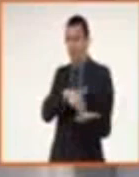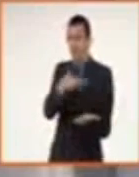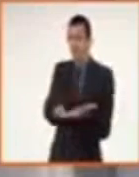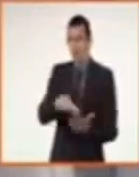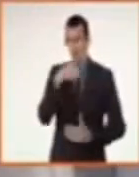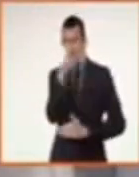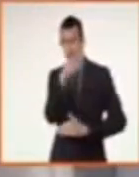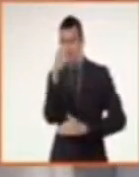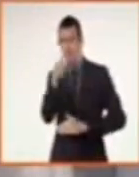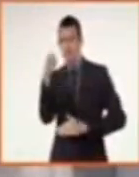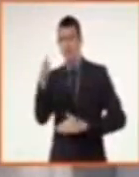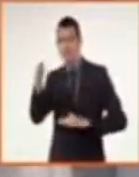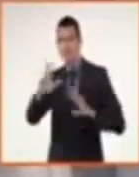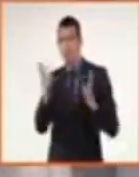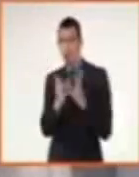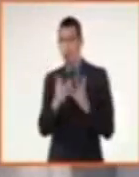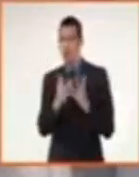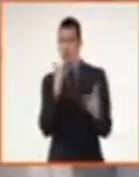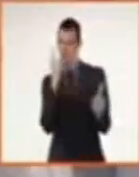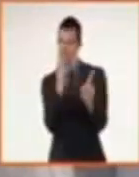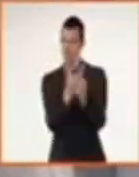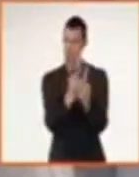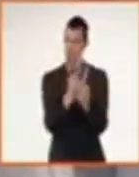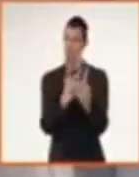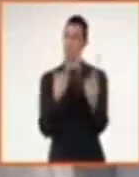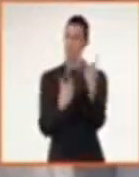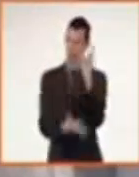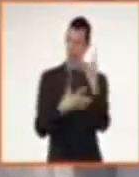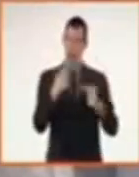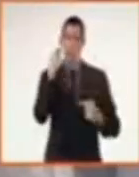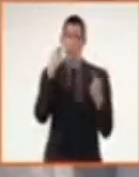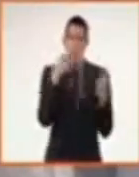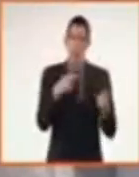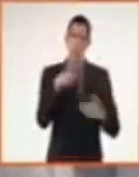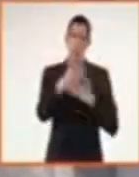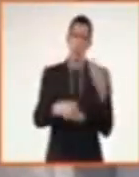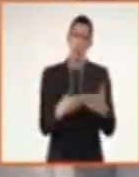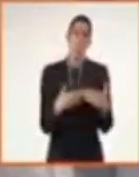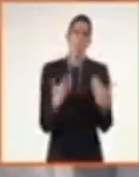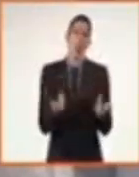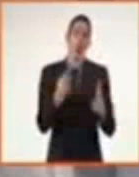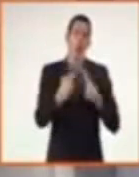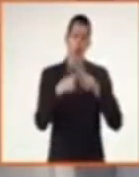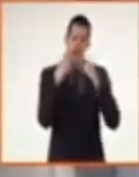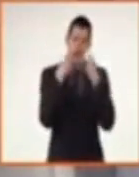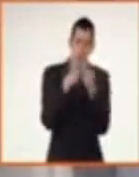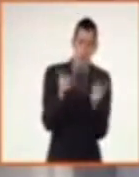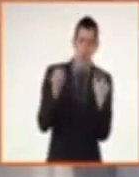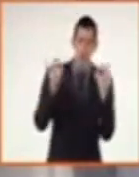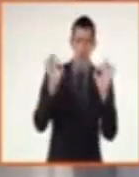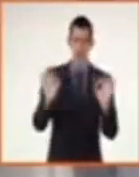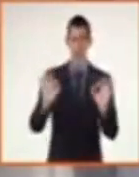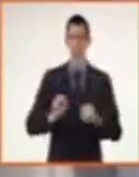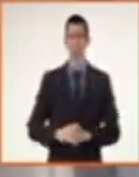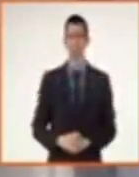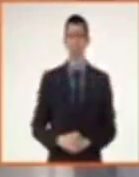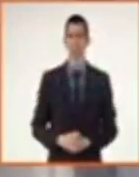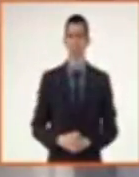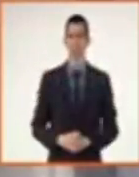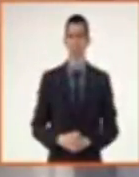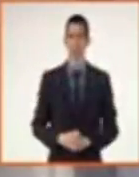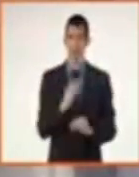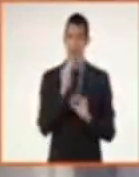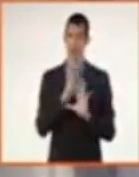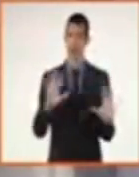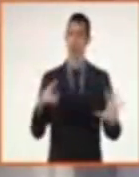comunidades, donde nos señalaron críticamente que ha habido a veces ausencia de